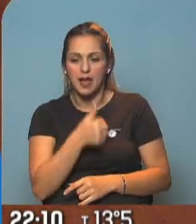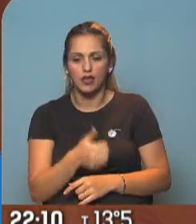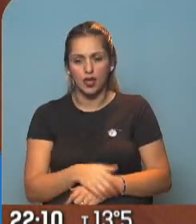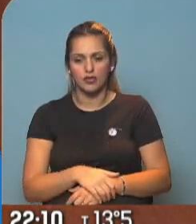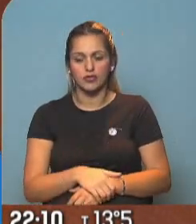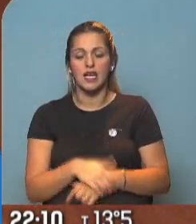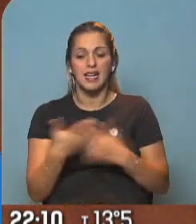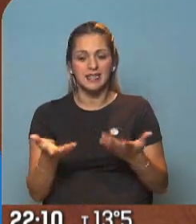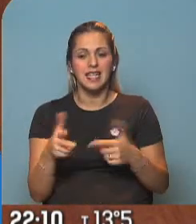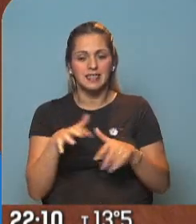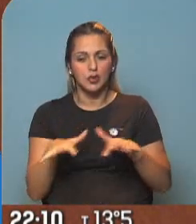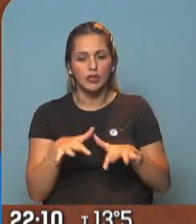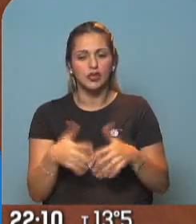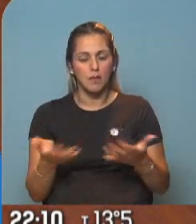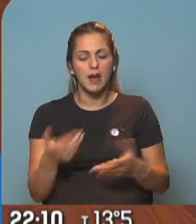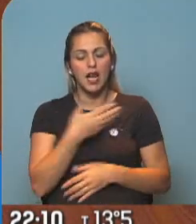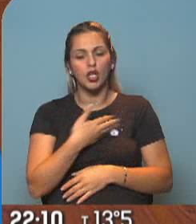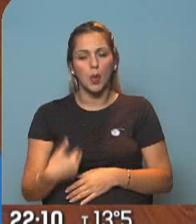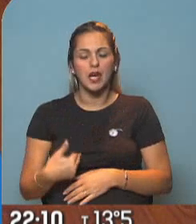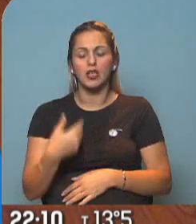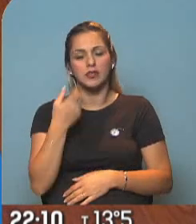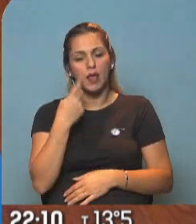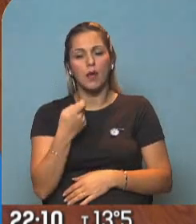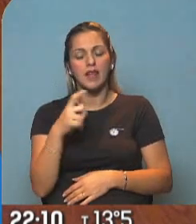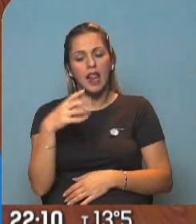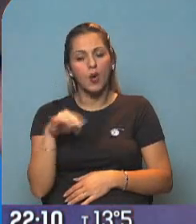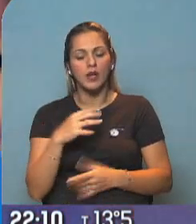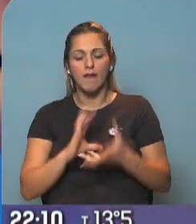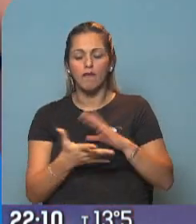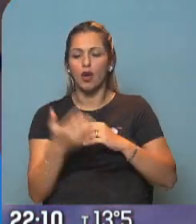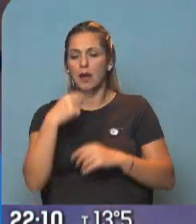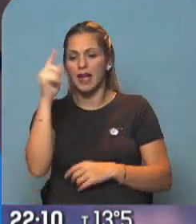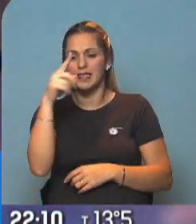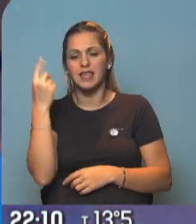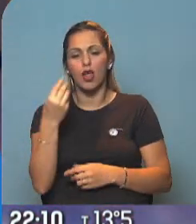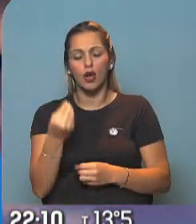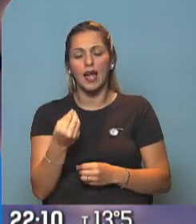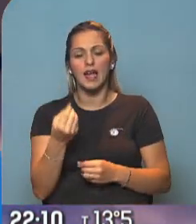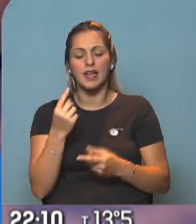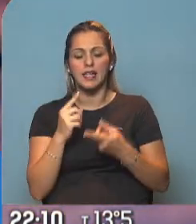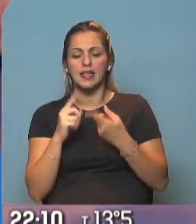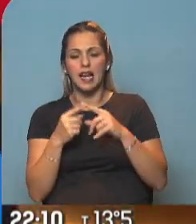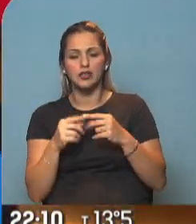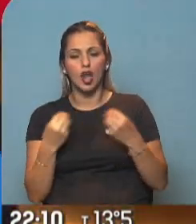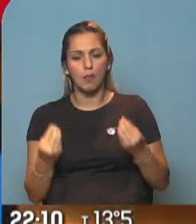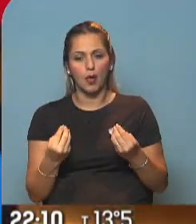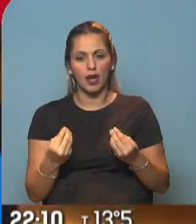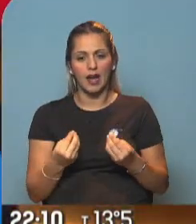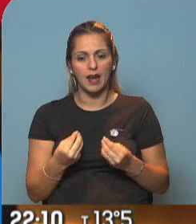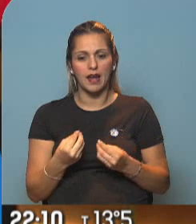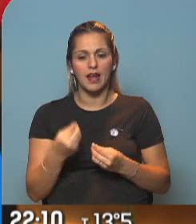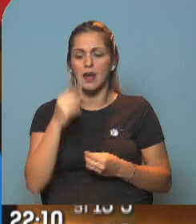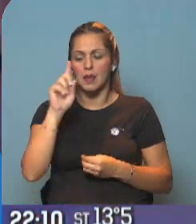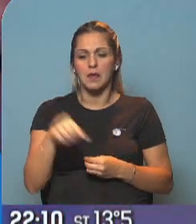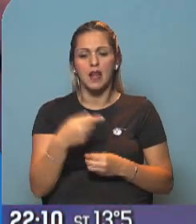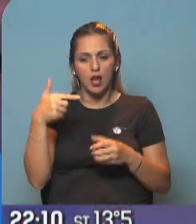el gobierno casi aparece como el único elemento activo, el Estado, lo cual tiene que ver, por un lado, porque es un Estado rentista que tiene flujos